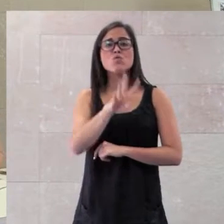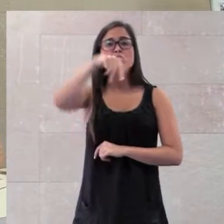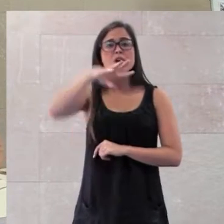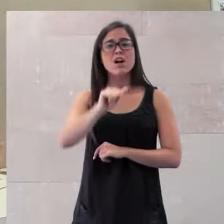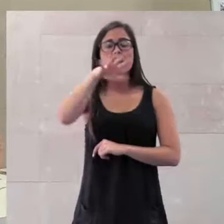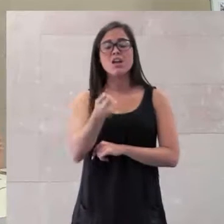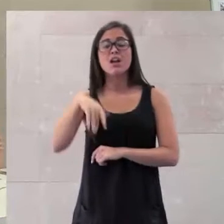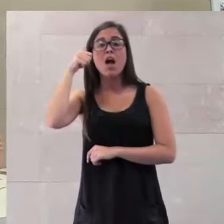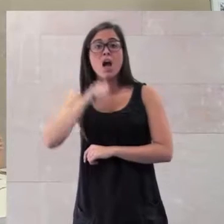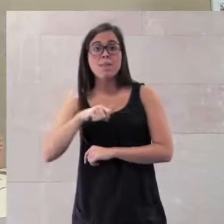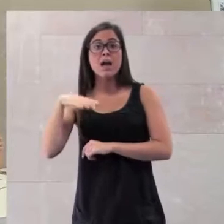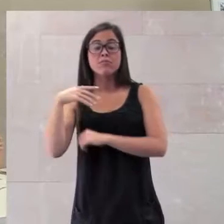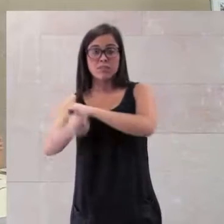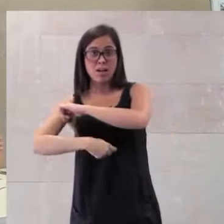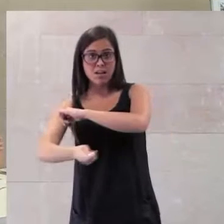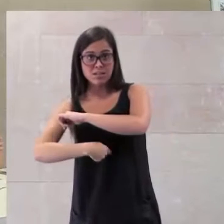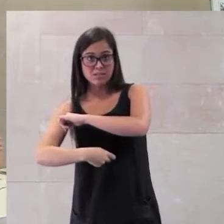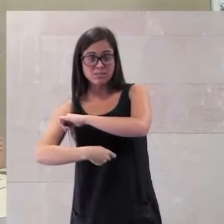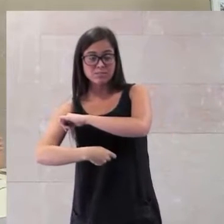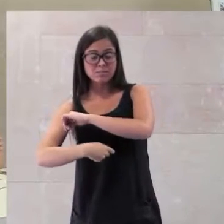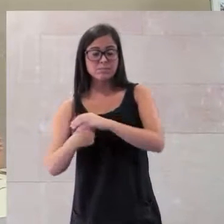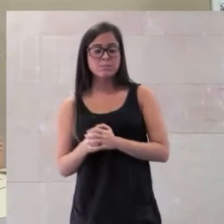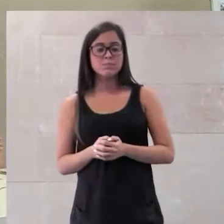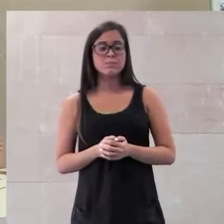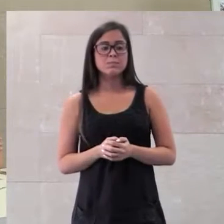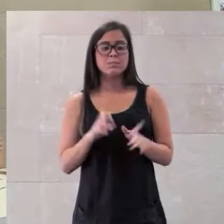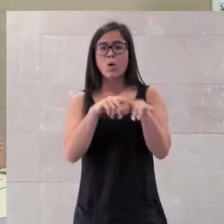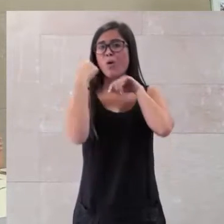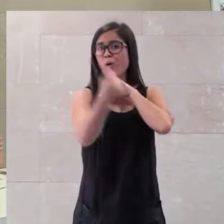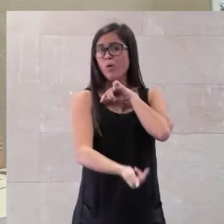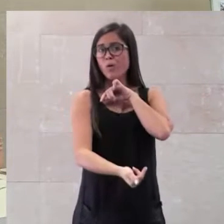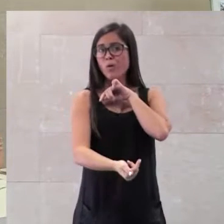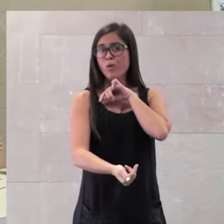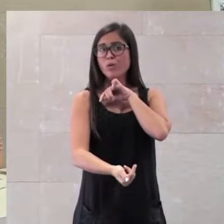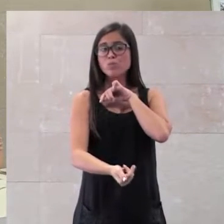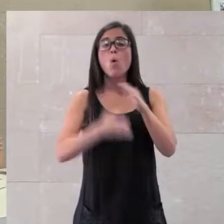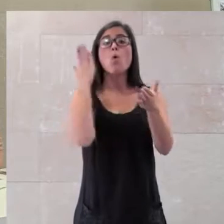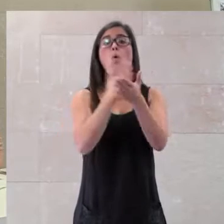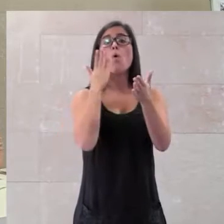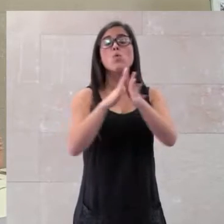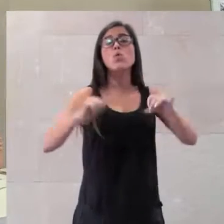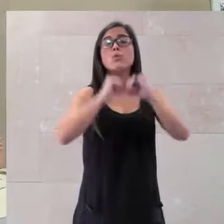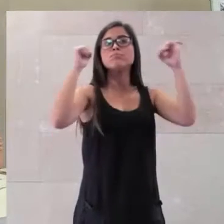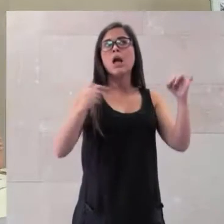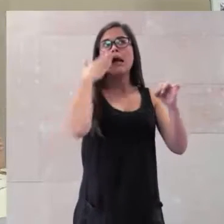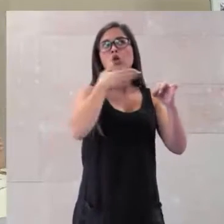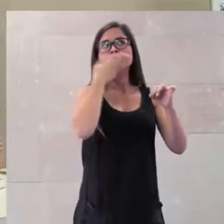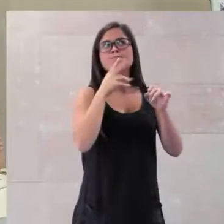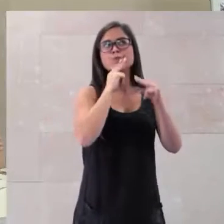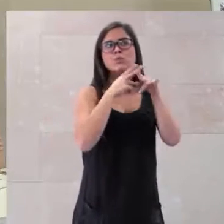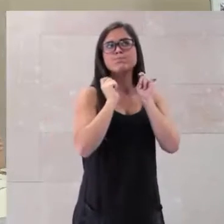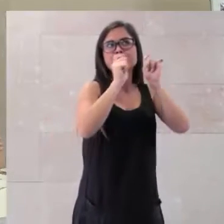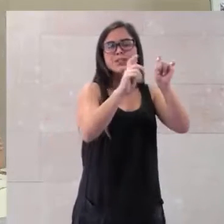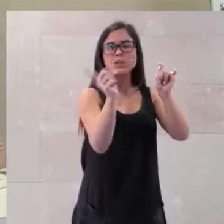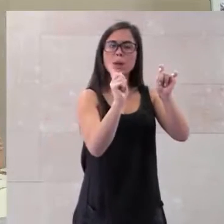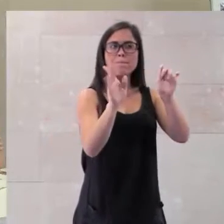1 en Álava, la de Gasteiz, y luego hay cursos de empoderamiento que no les llaman escuelas, pero